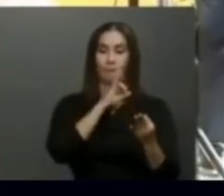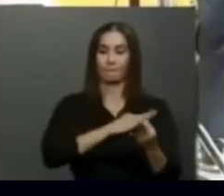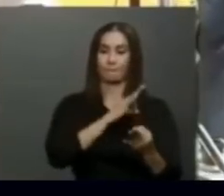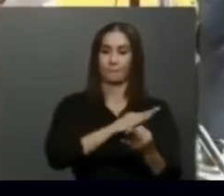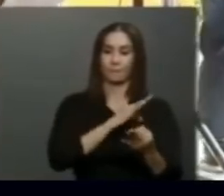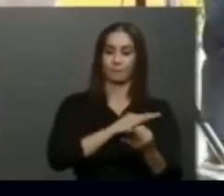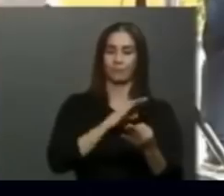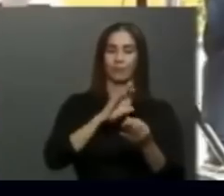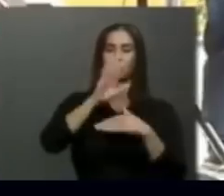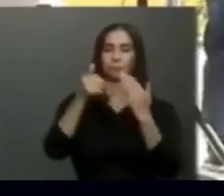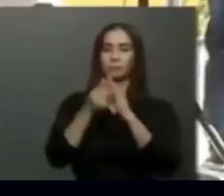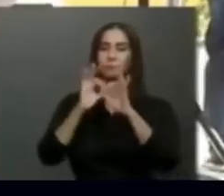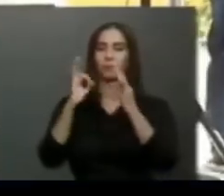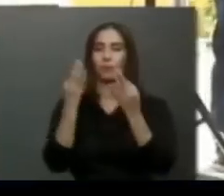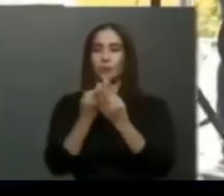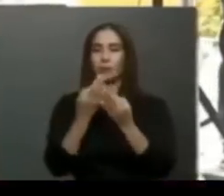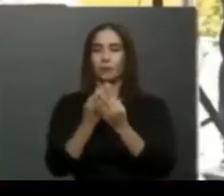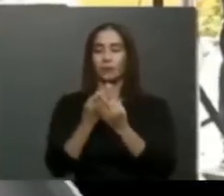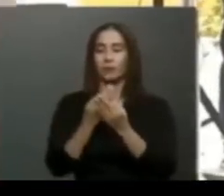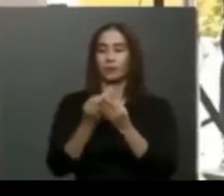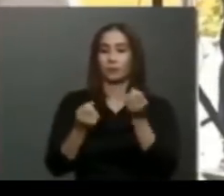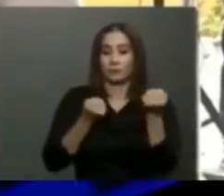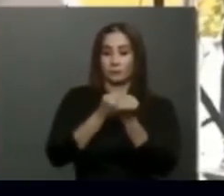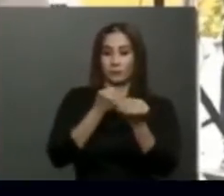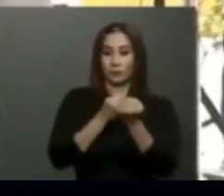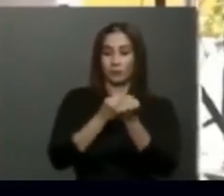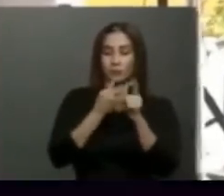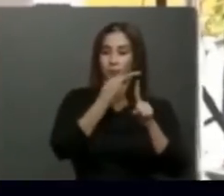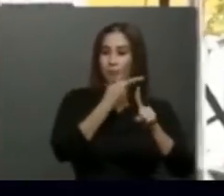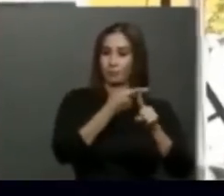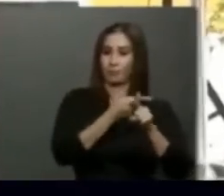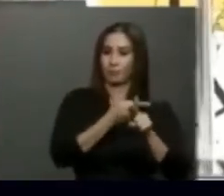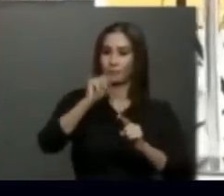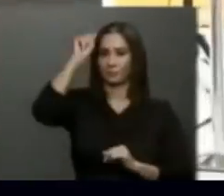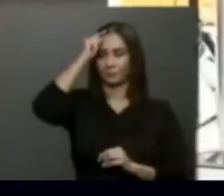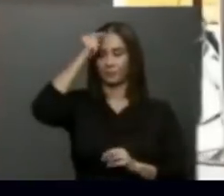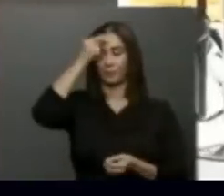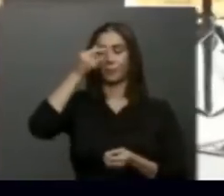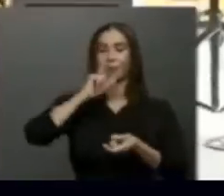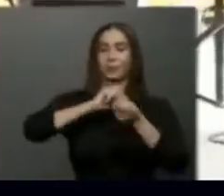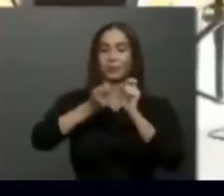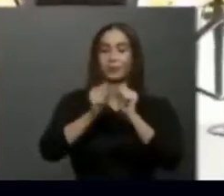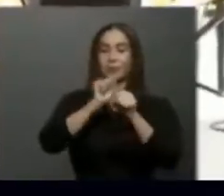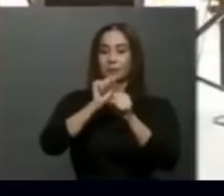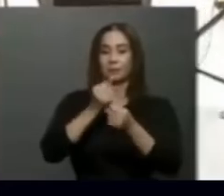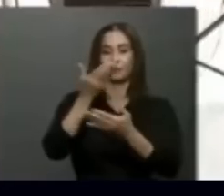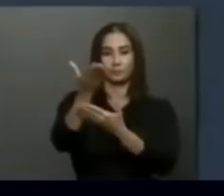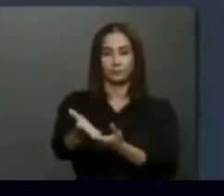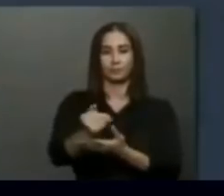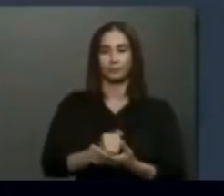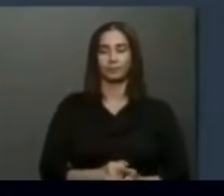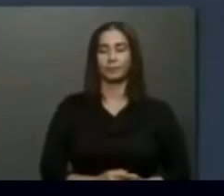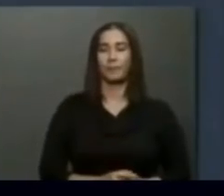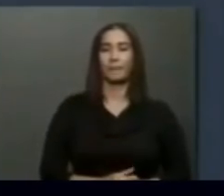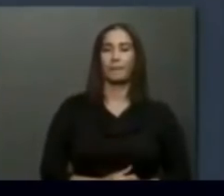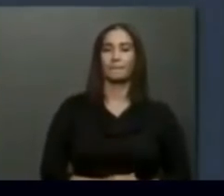beneficiadas, cada una de esas familias a las cuales se le impacta positivamente porque el gobierno del cambio está trabajando para ellas.